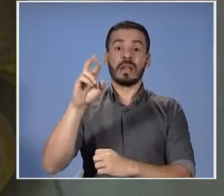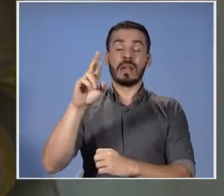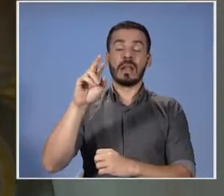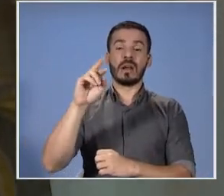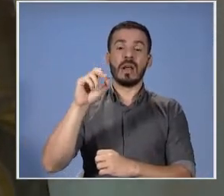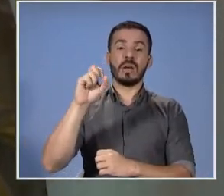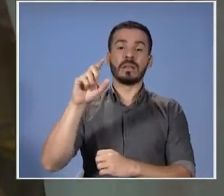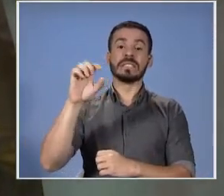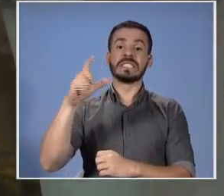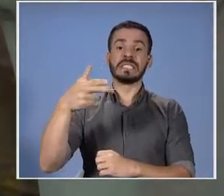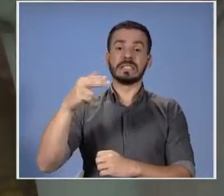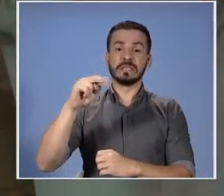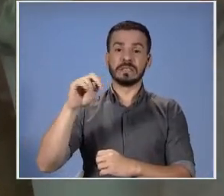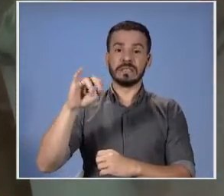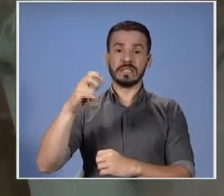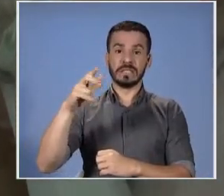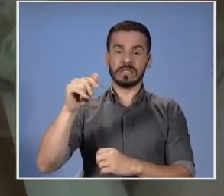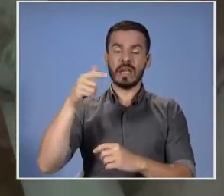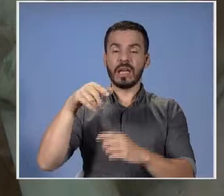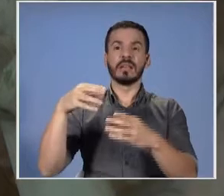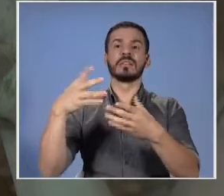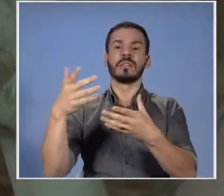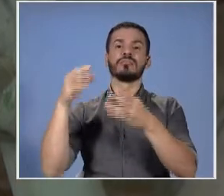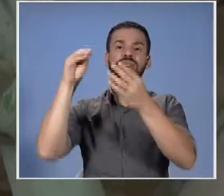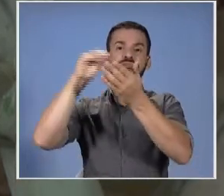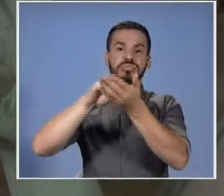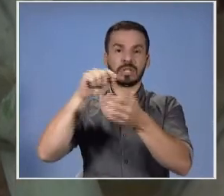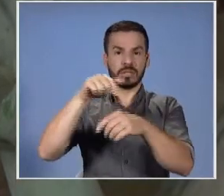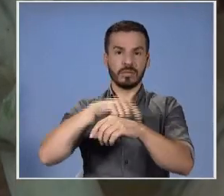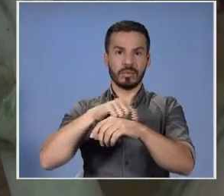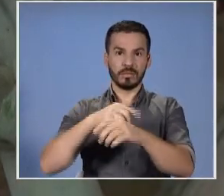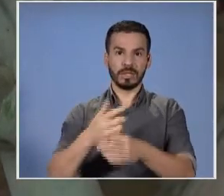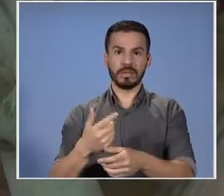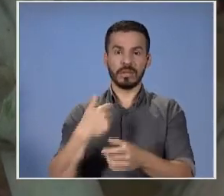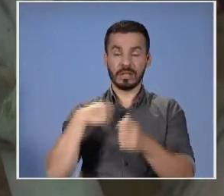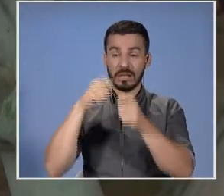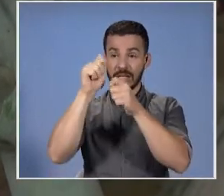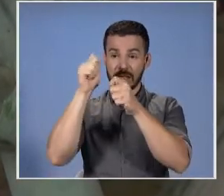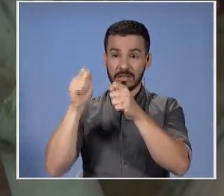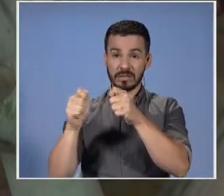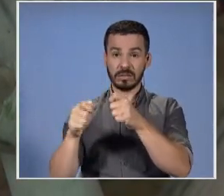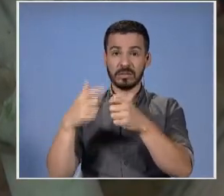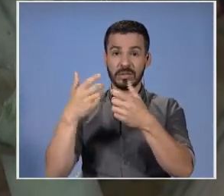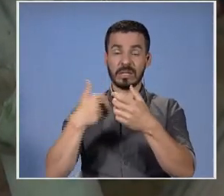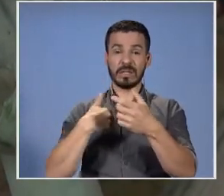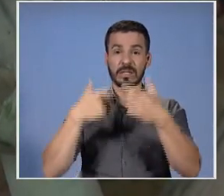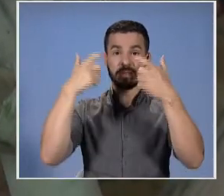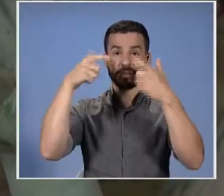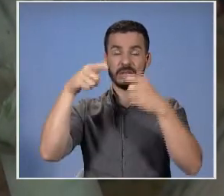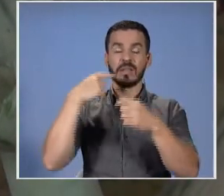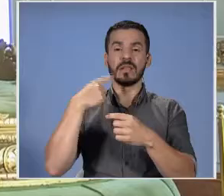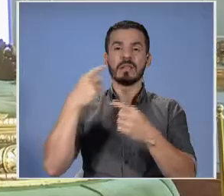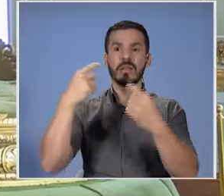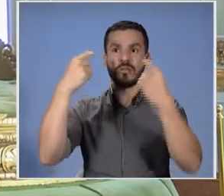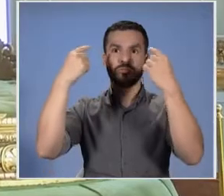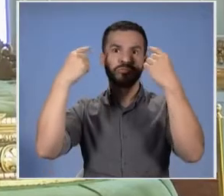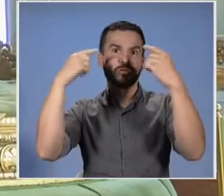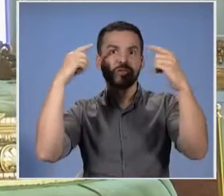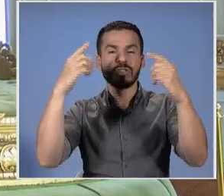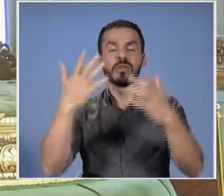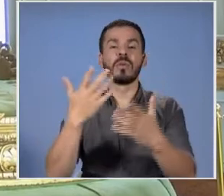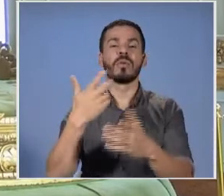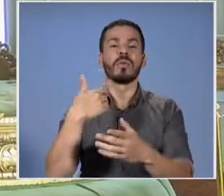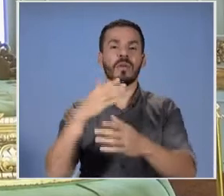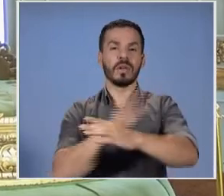costarricense, y es una de las intervenciones que hay. La escultura que estamos viendo, el detalle que sostiene esta corona, representa el triunfo de la música. Esta